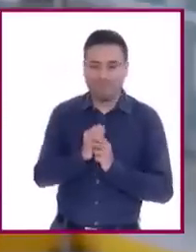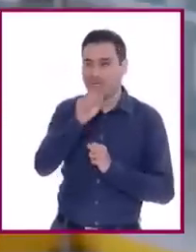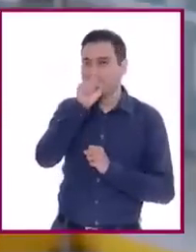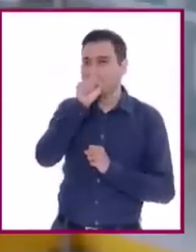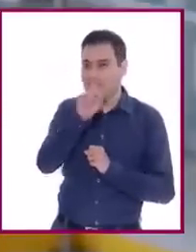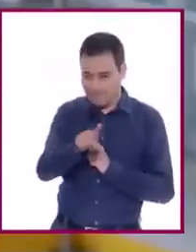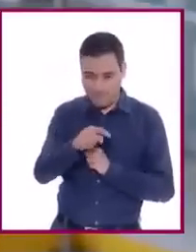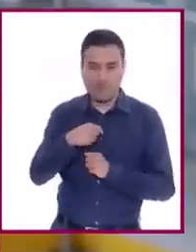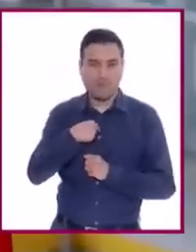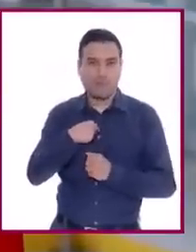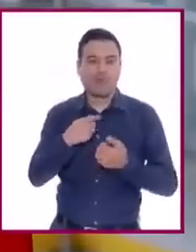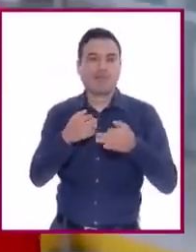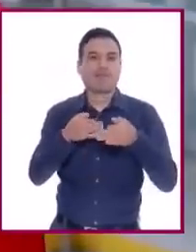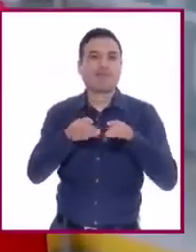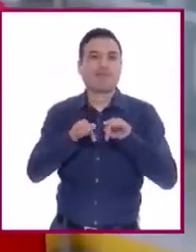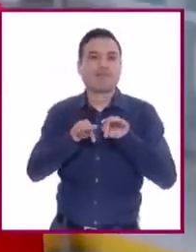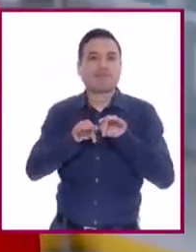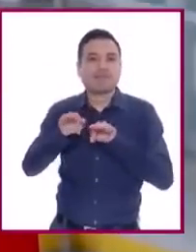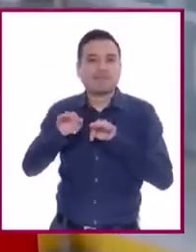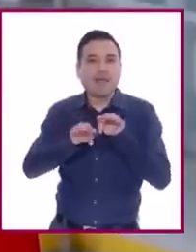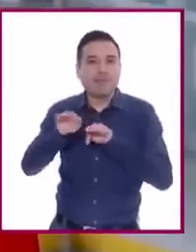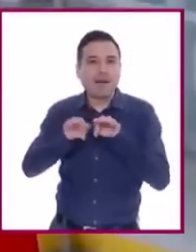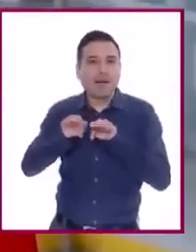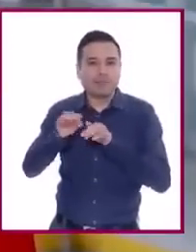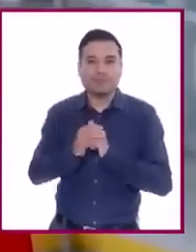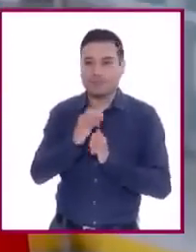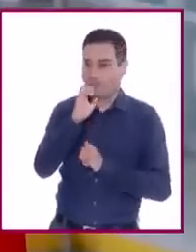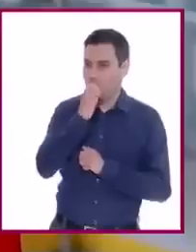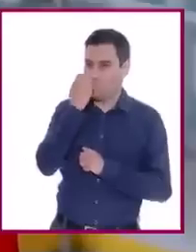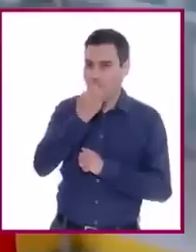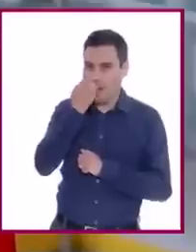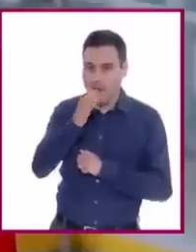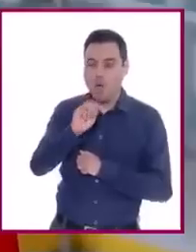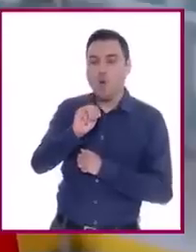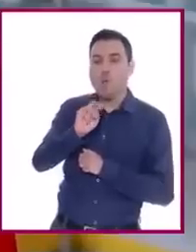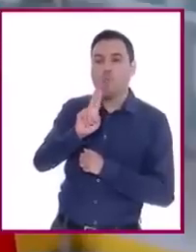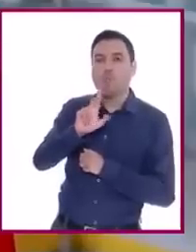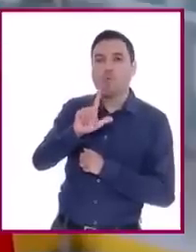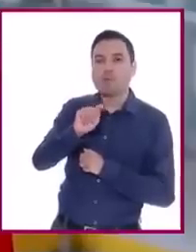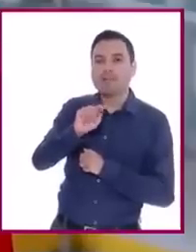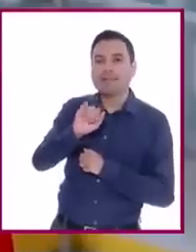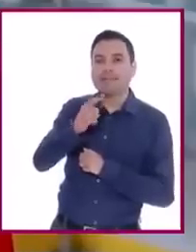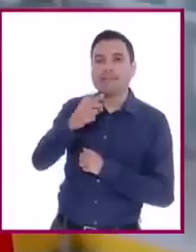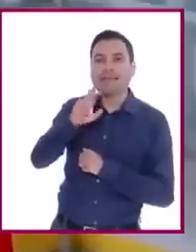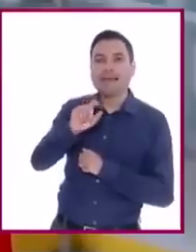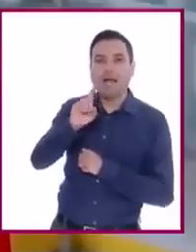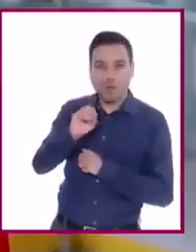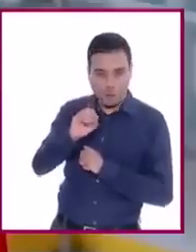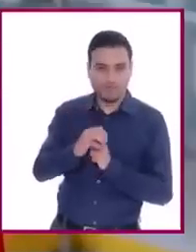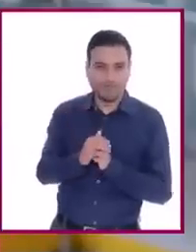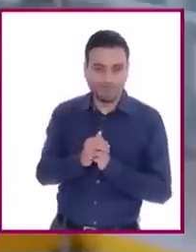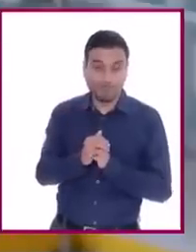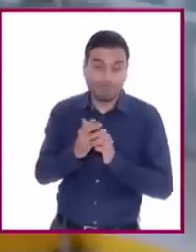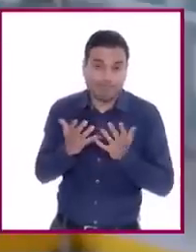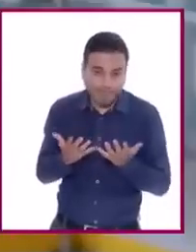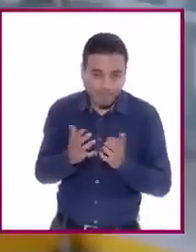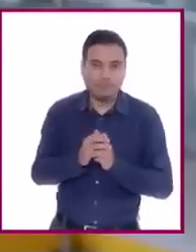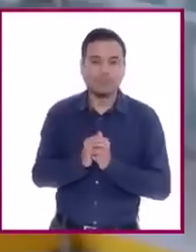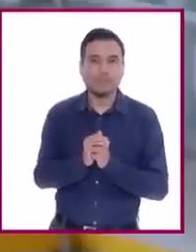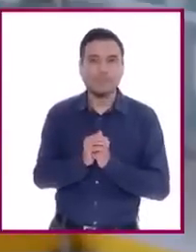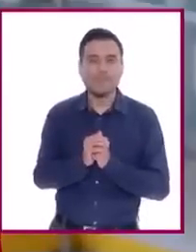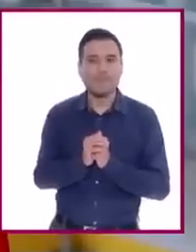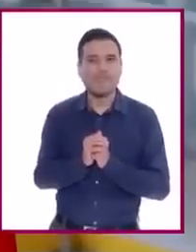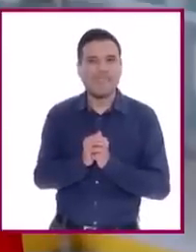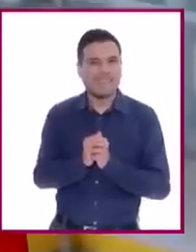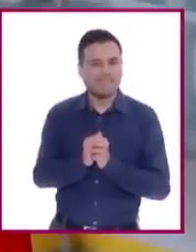en el en escuelas multigrado me permitió descubrir la emoción que causaba